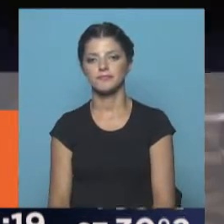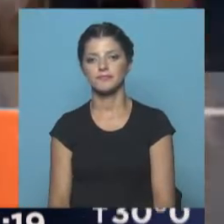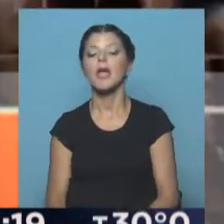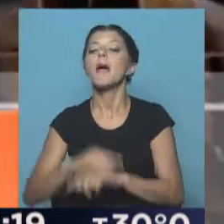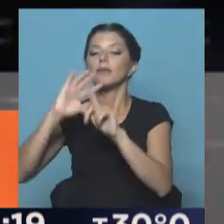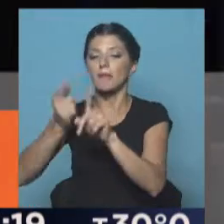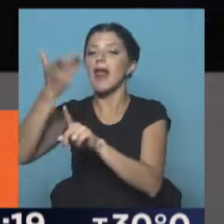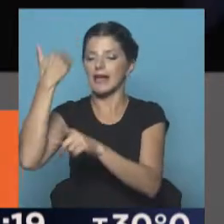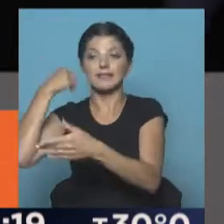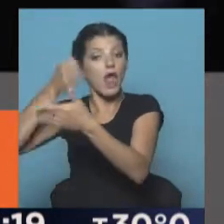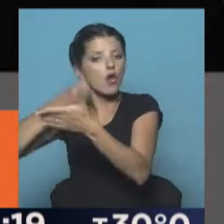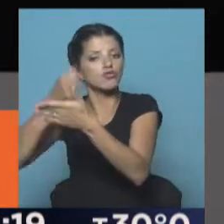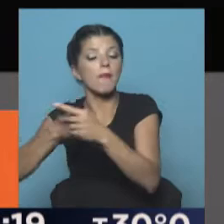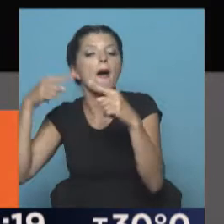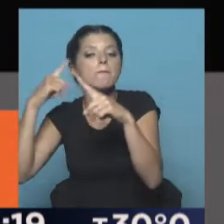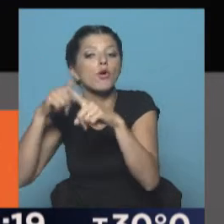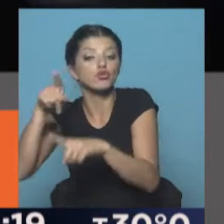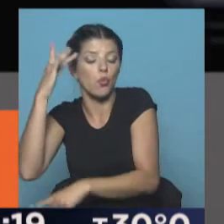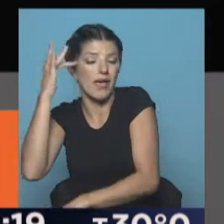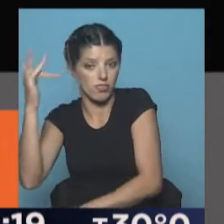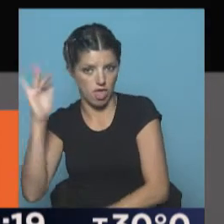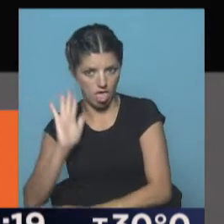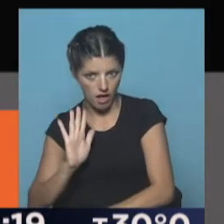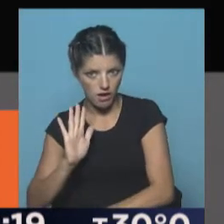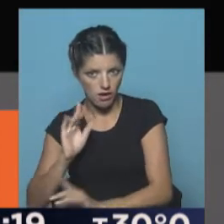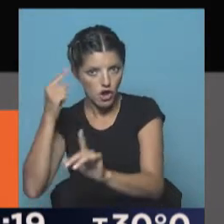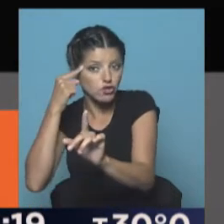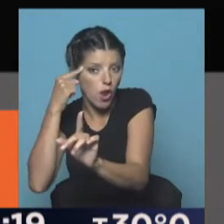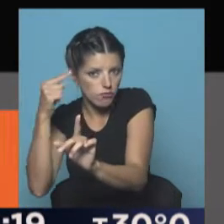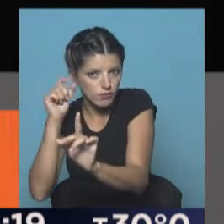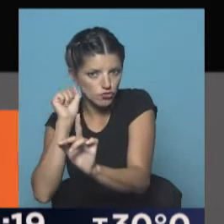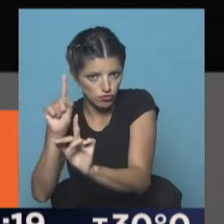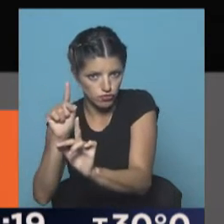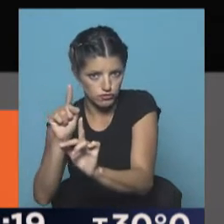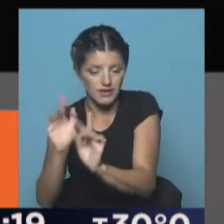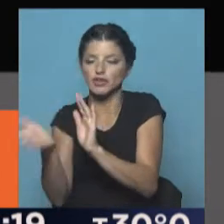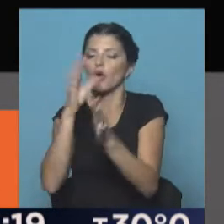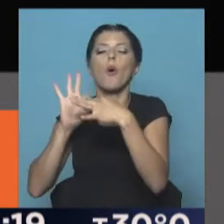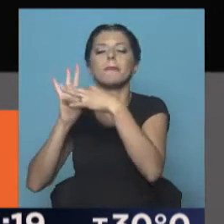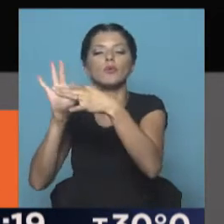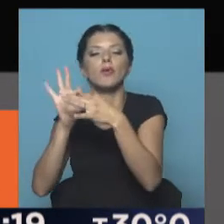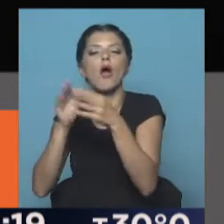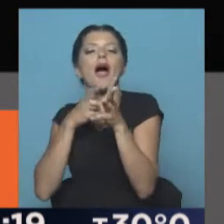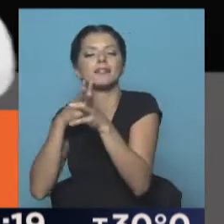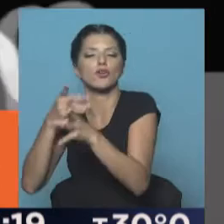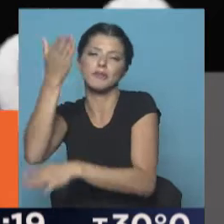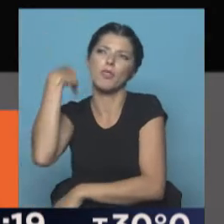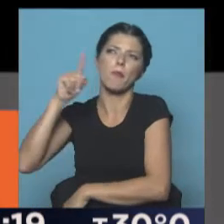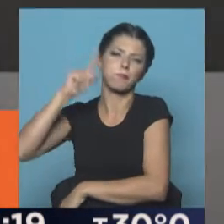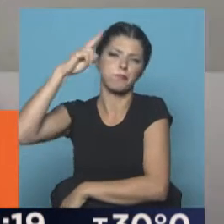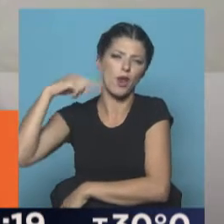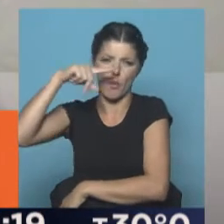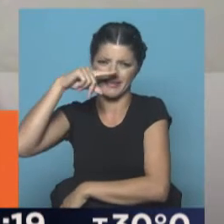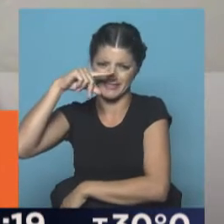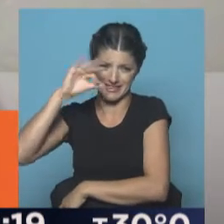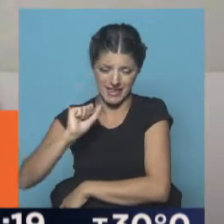las ideas, sí, y el inmolarse, claro. Y muchos casos, recordemos, referido al terrorismo de los 70, tanto en Europa como en